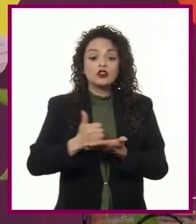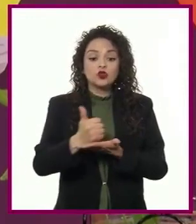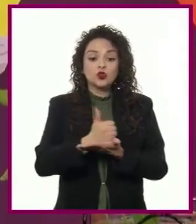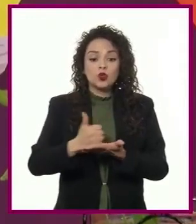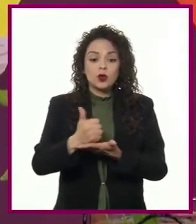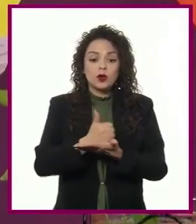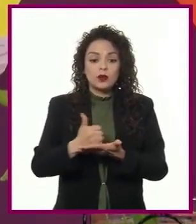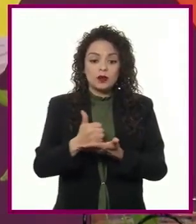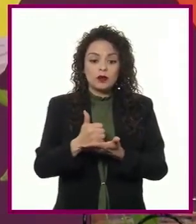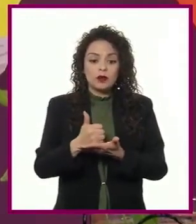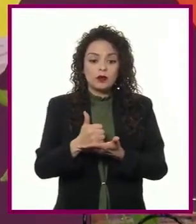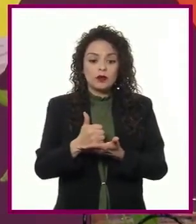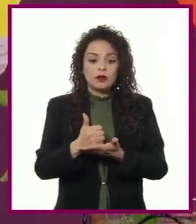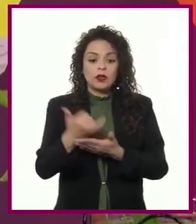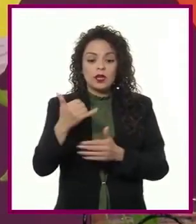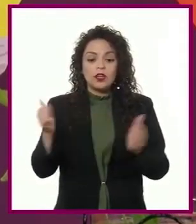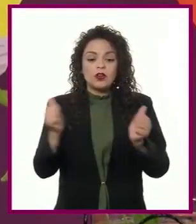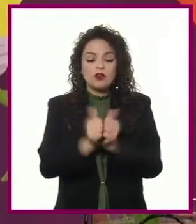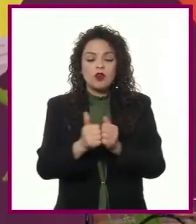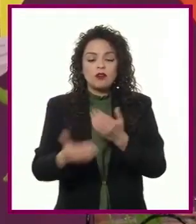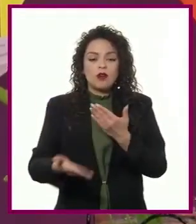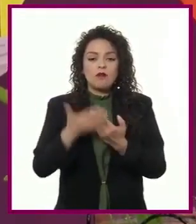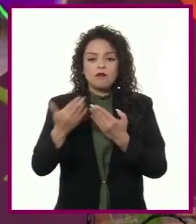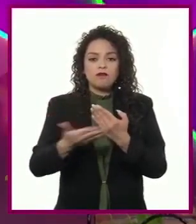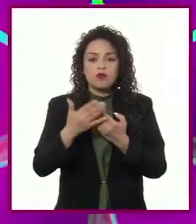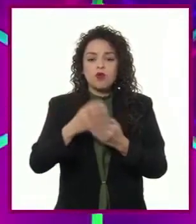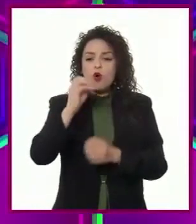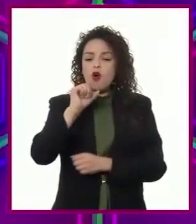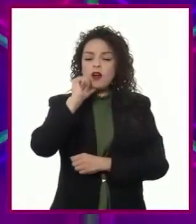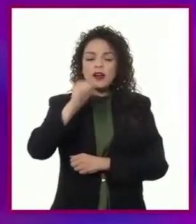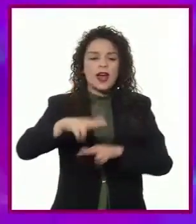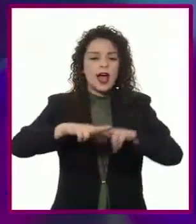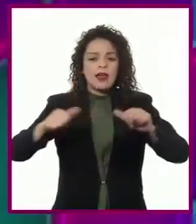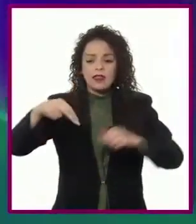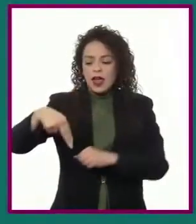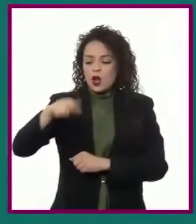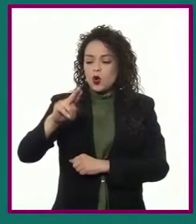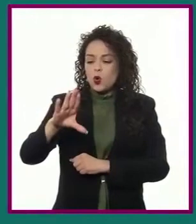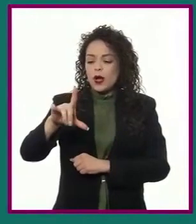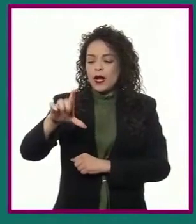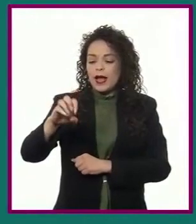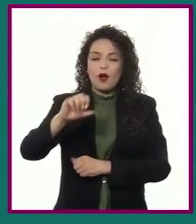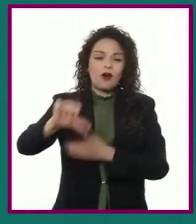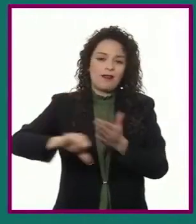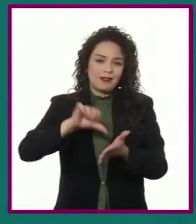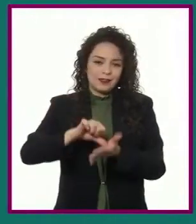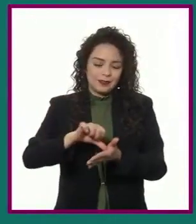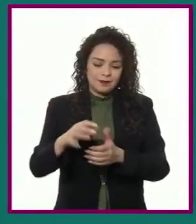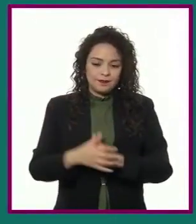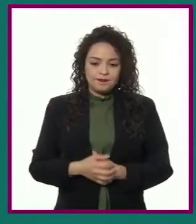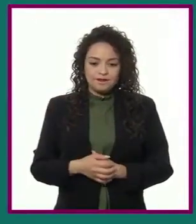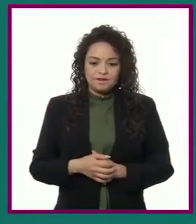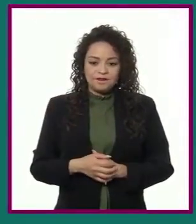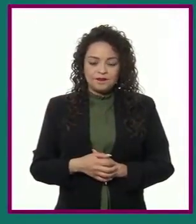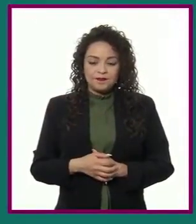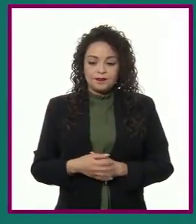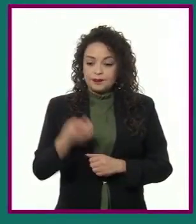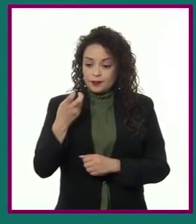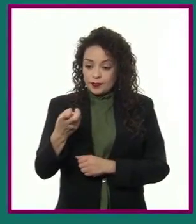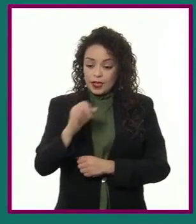muy dispersas y con poco o ningún núcleo. Por otra parte, las galaxias del tipo